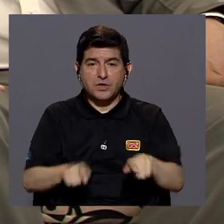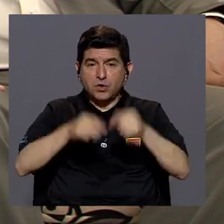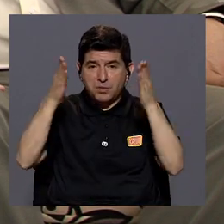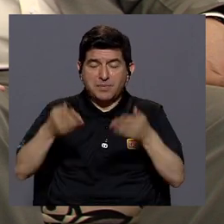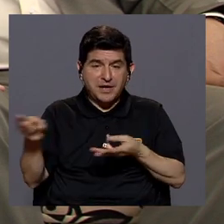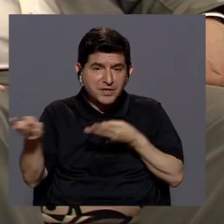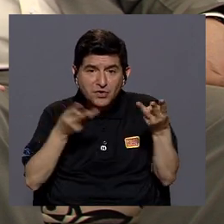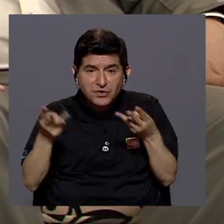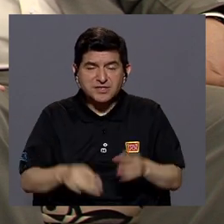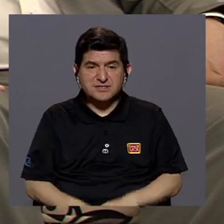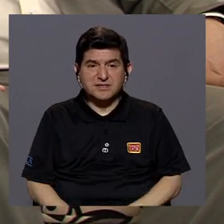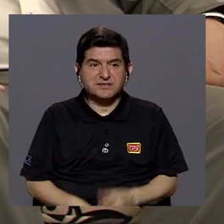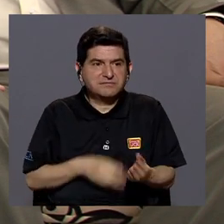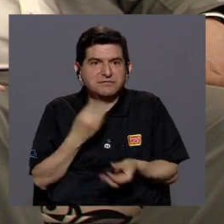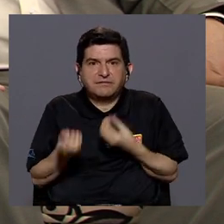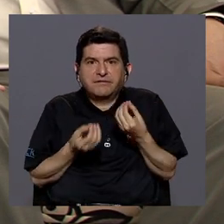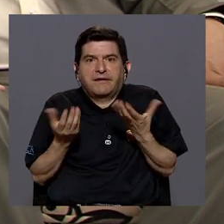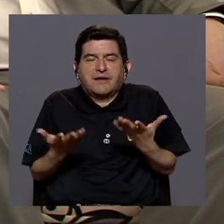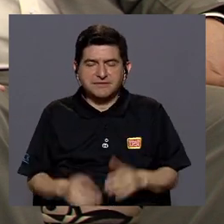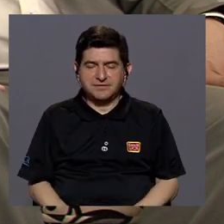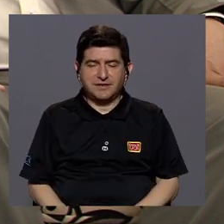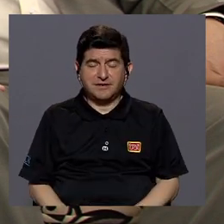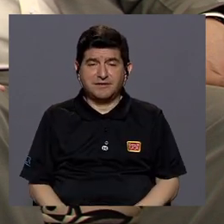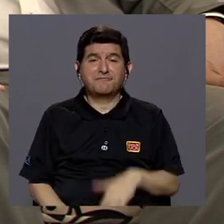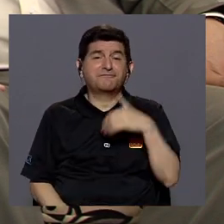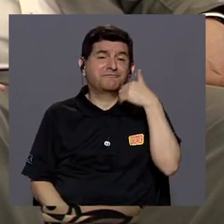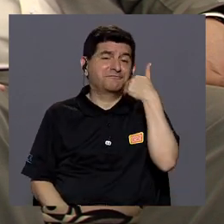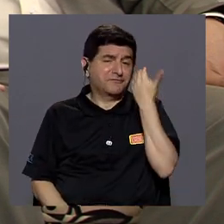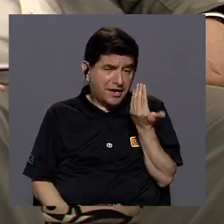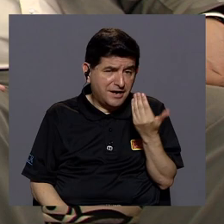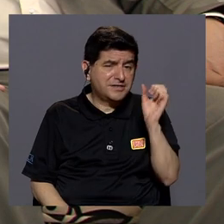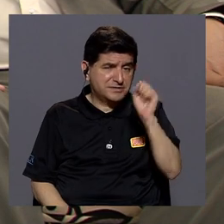Y siguen, y siguen. Porque es muy fácil, ¿verdad? Porque